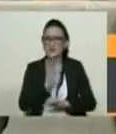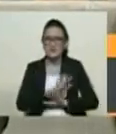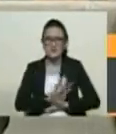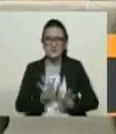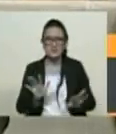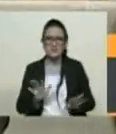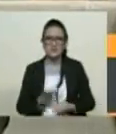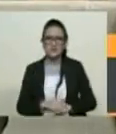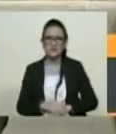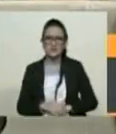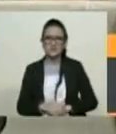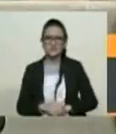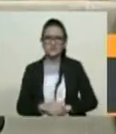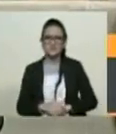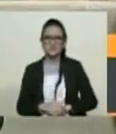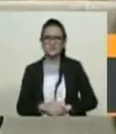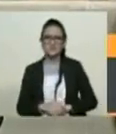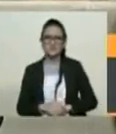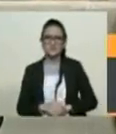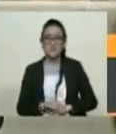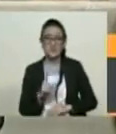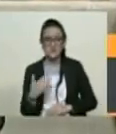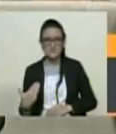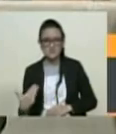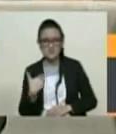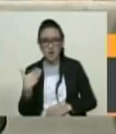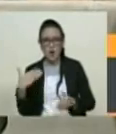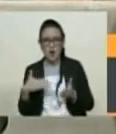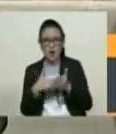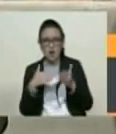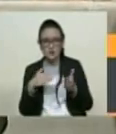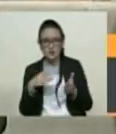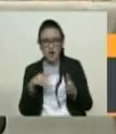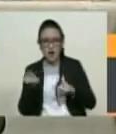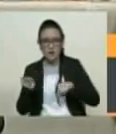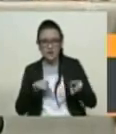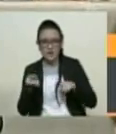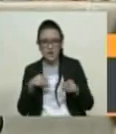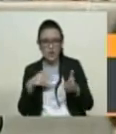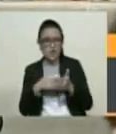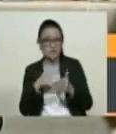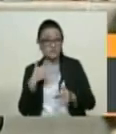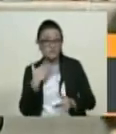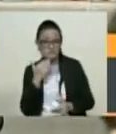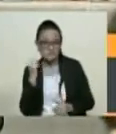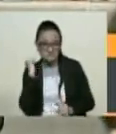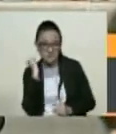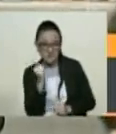Pero además de eso, la amenaza a nuestros coordinadores, a nuestros técnicos,